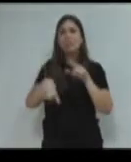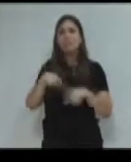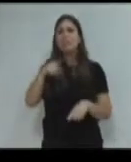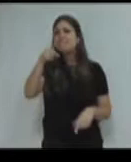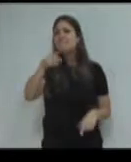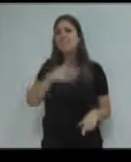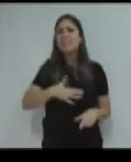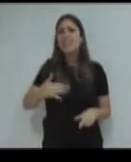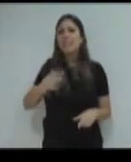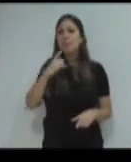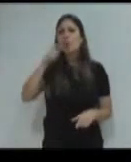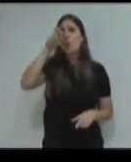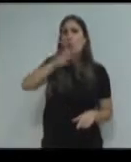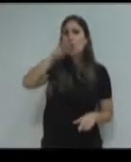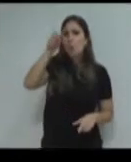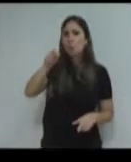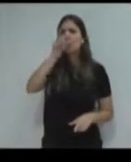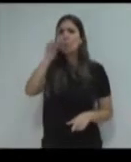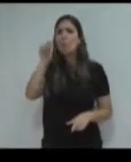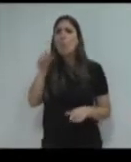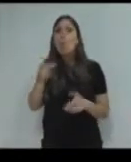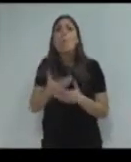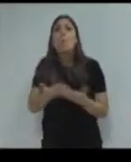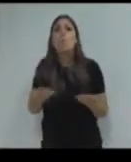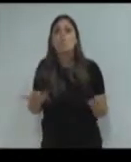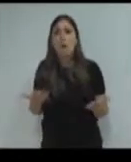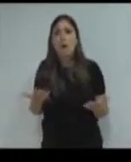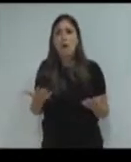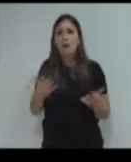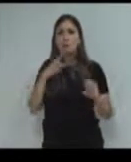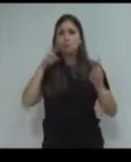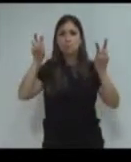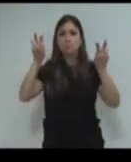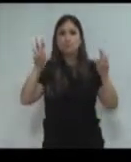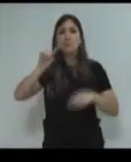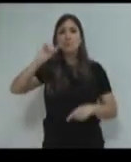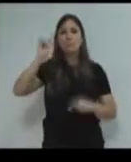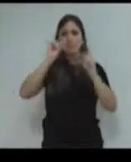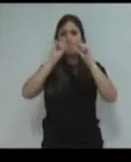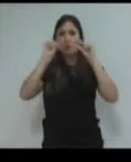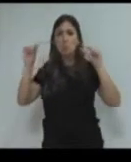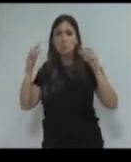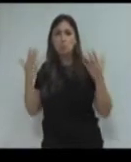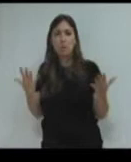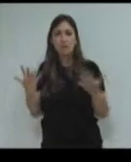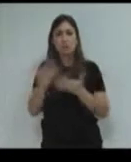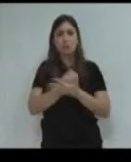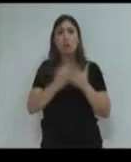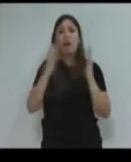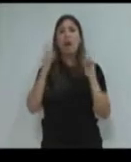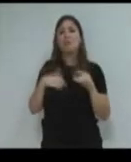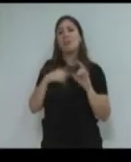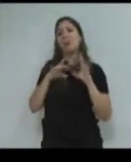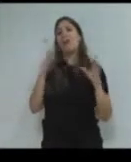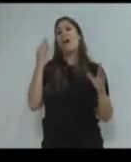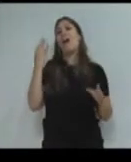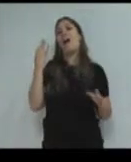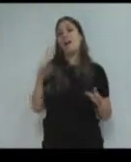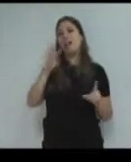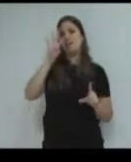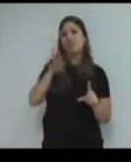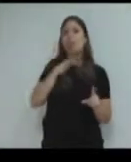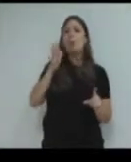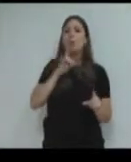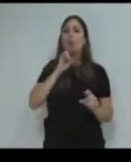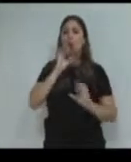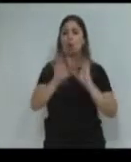lo que van a ser columnas, qué es lo que van a ser filas, qué van a ser un enunciado, cuál es la primera fila, y eso le da la estructura a la tabla. Entonces son